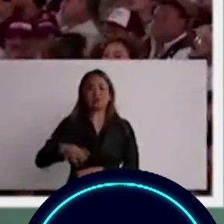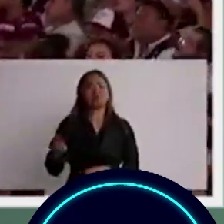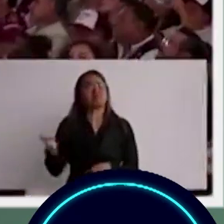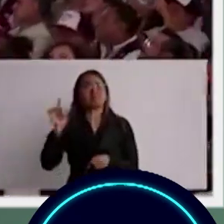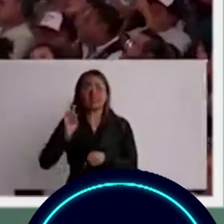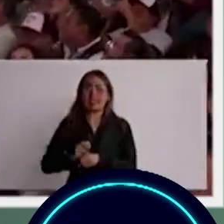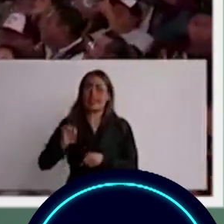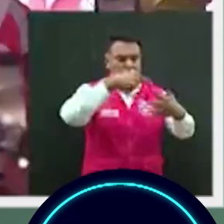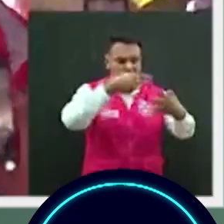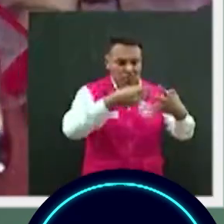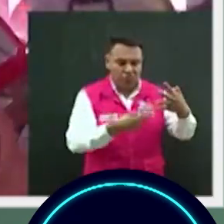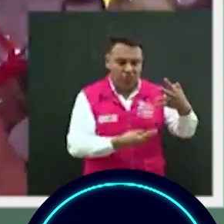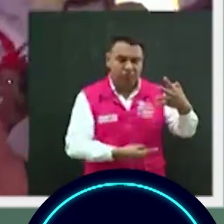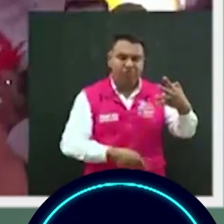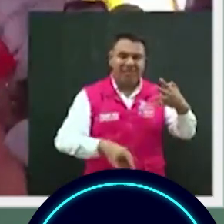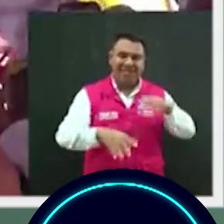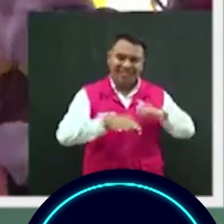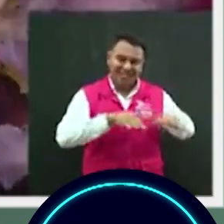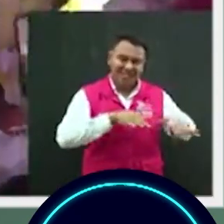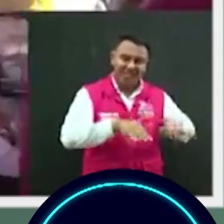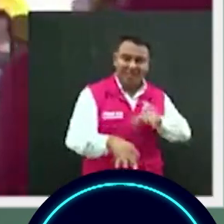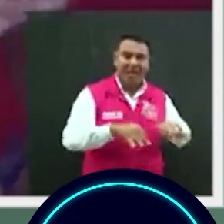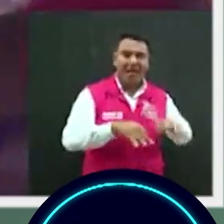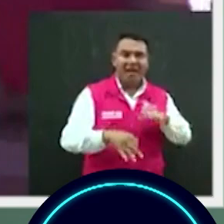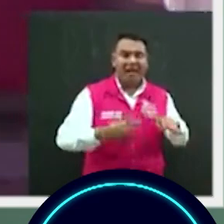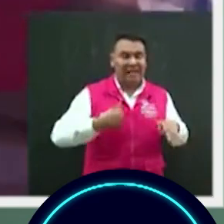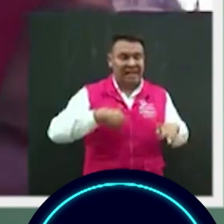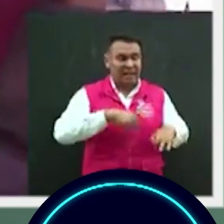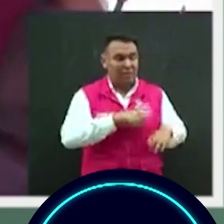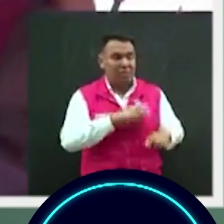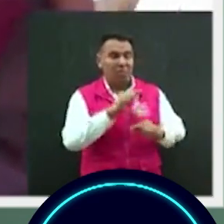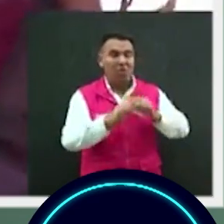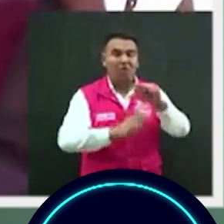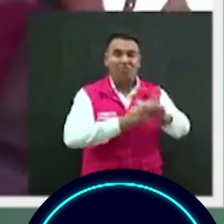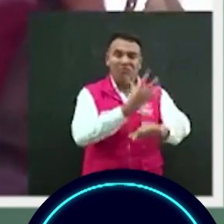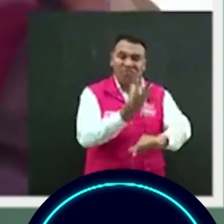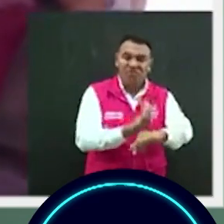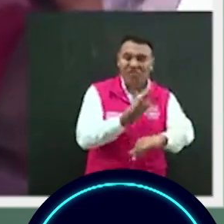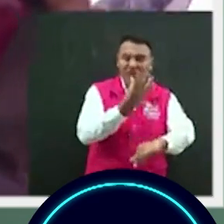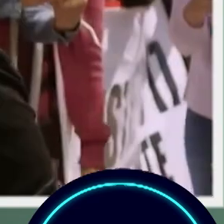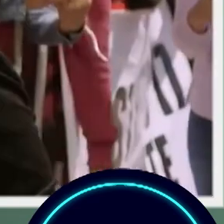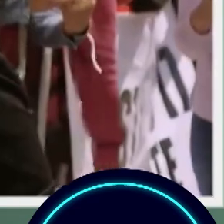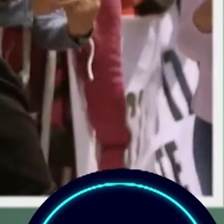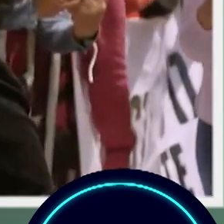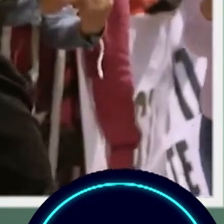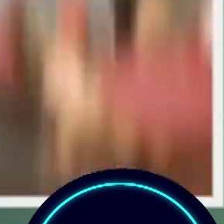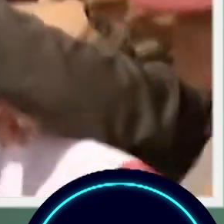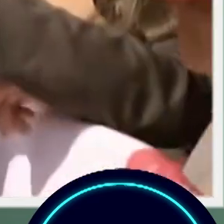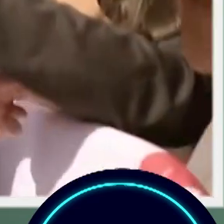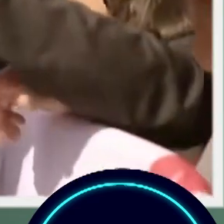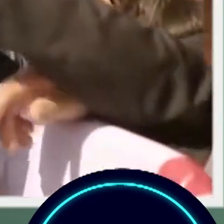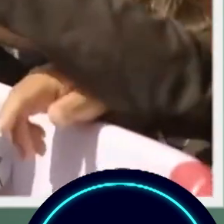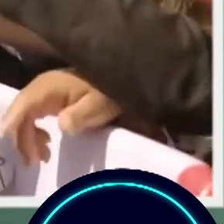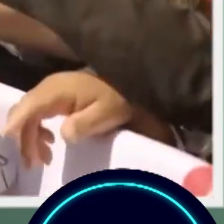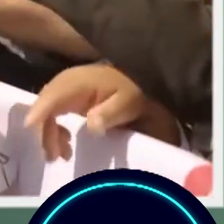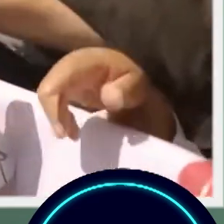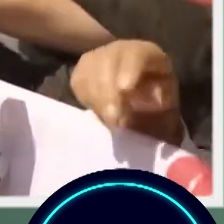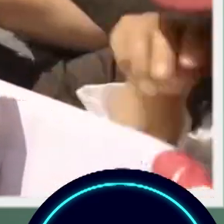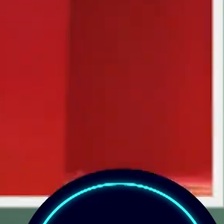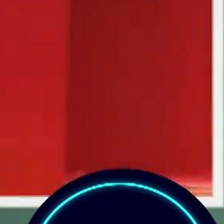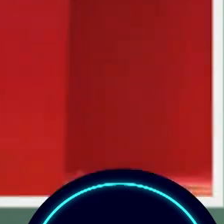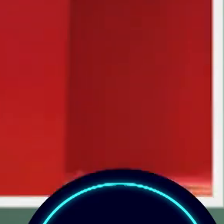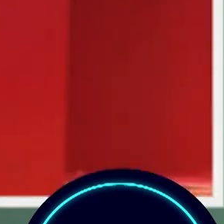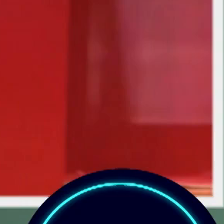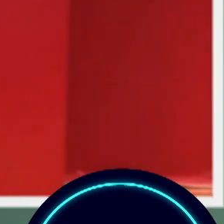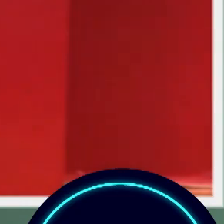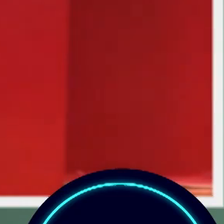Atlacomulco no quiere perder. Si pierde es porque Morena verdaderamente se preparó para ganar. No sé si va a ganar Morena, pero que tiene